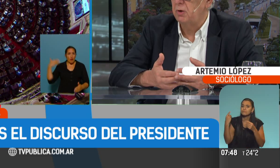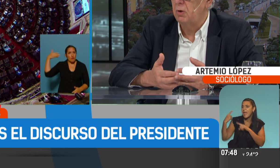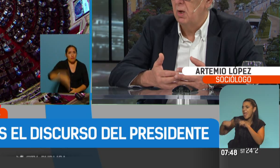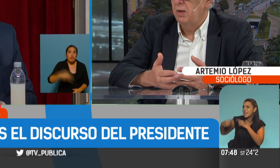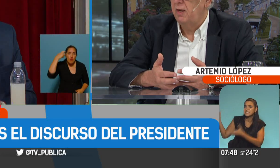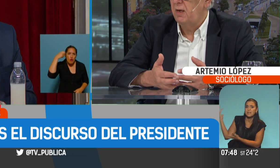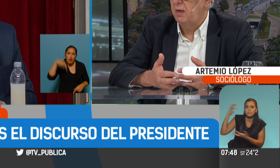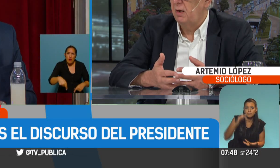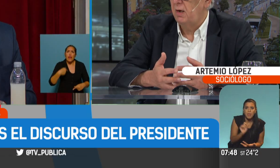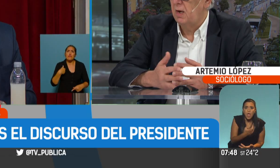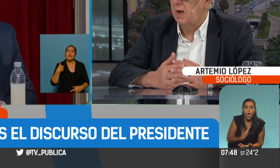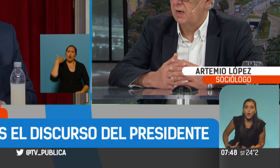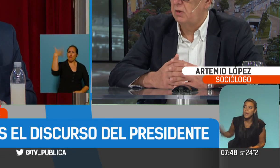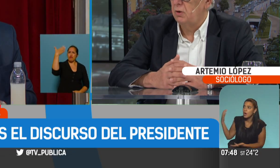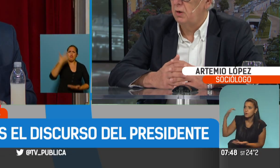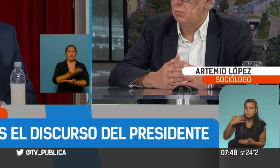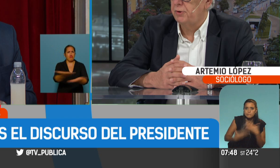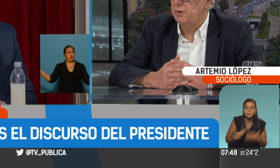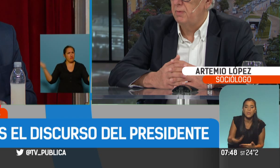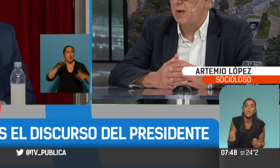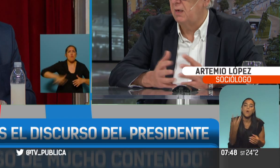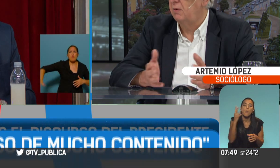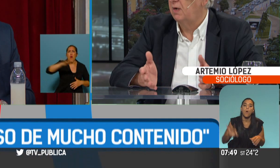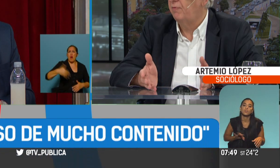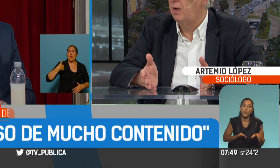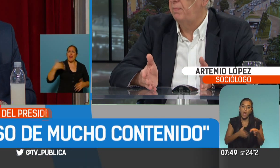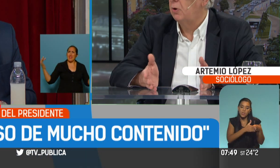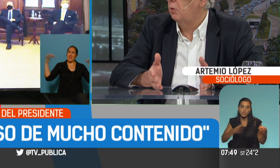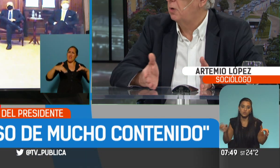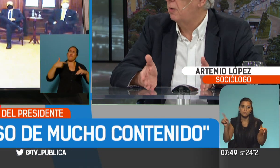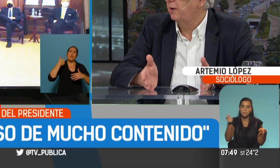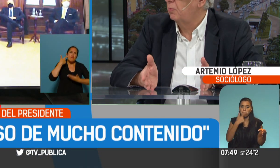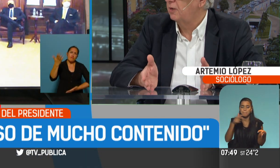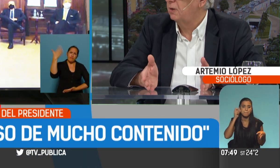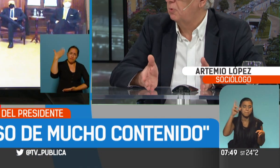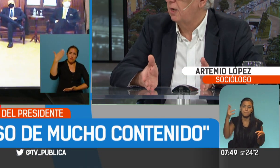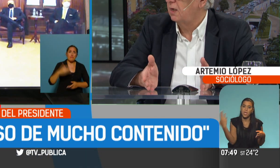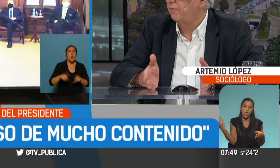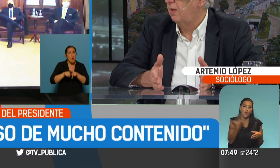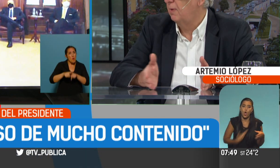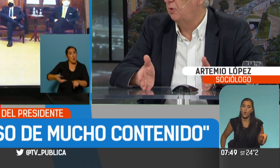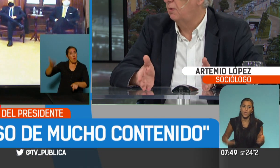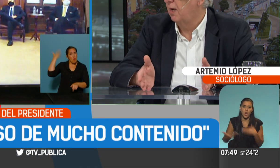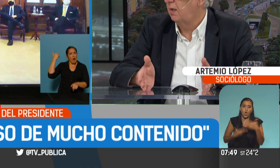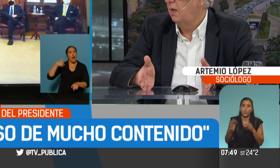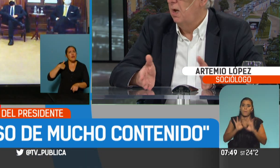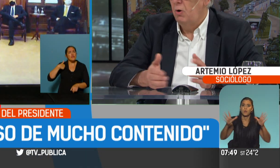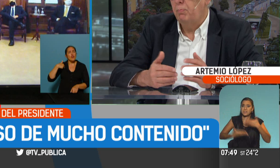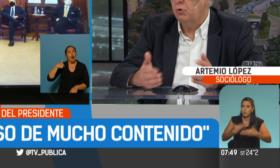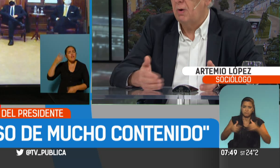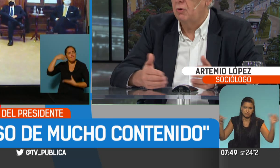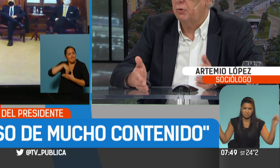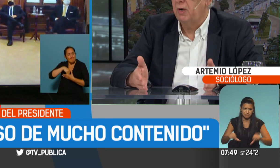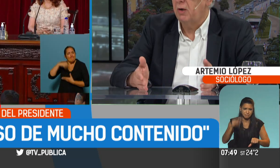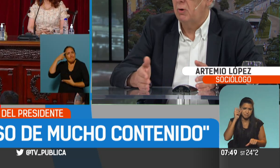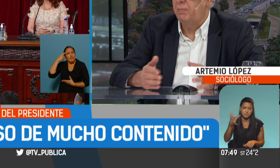este gobierno de la gestión de los 4 años de Macri. O sea, fue el peor gobierno de la recuperación democrática, fue el de Mauricio Macri. Lo